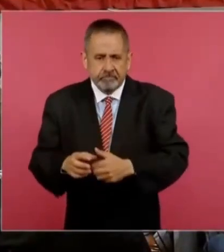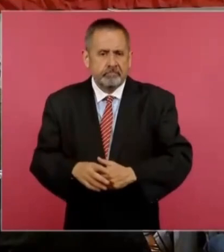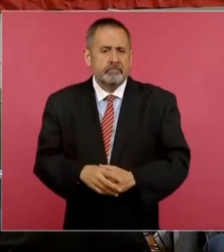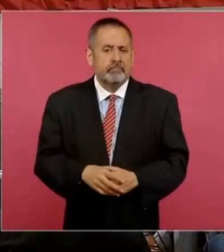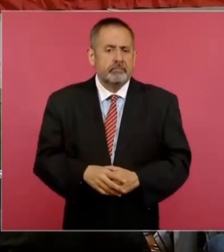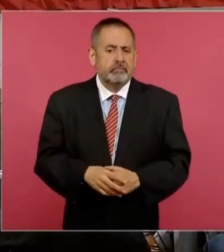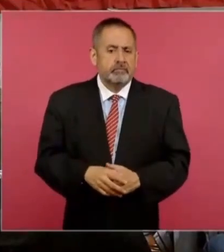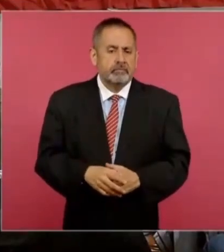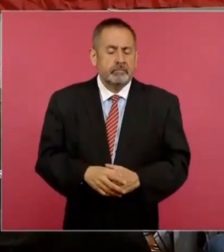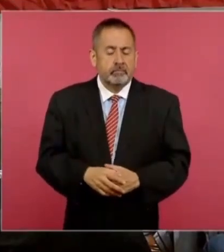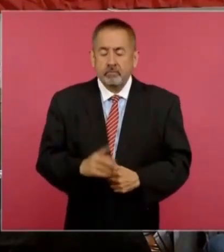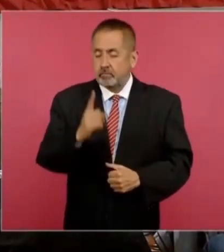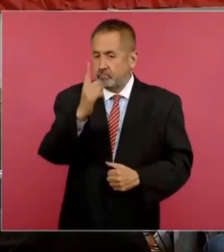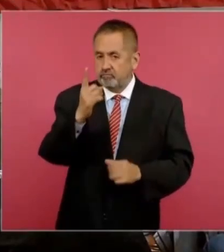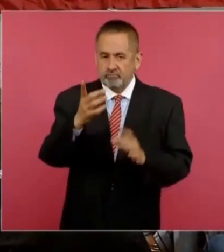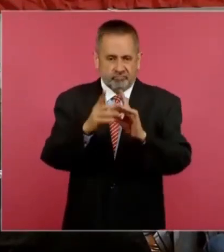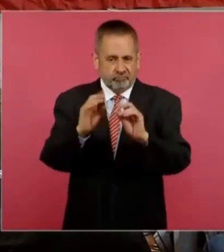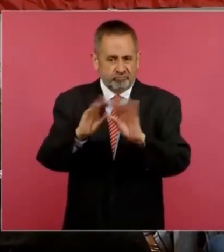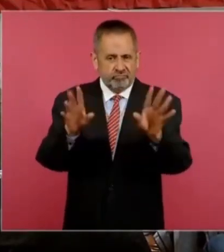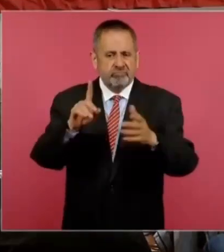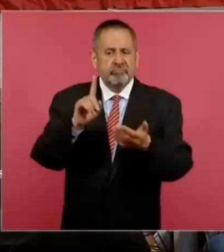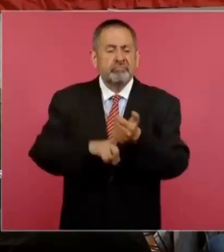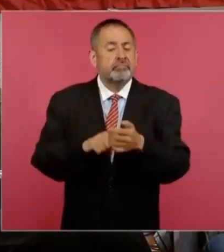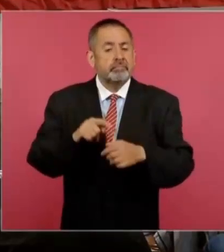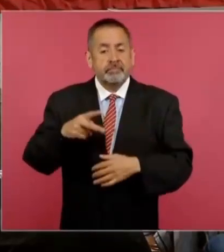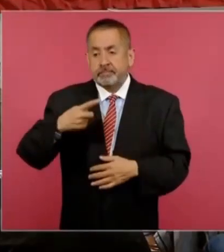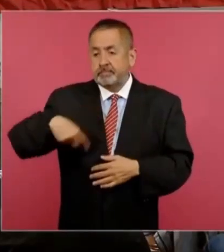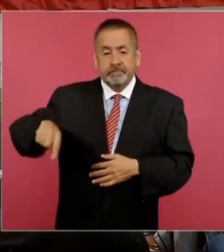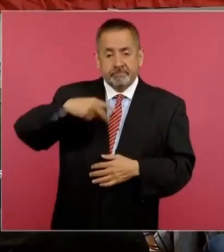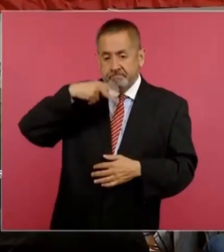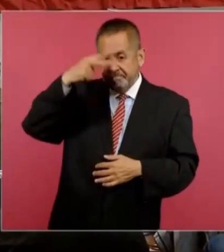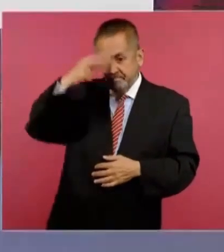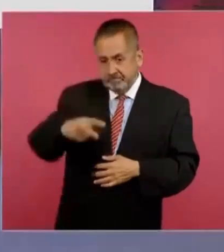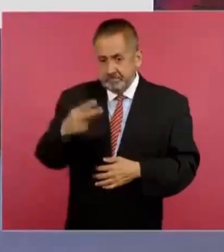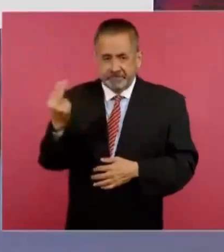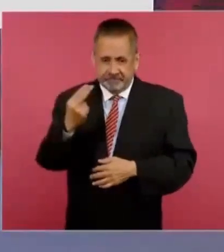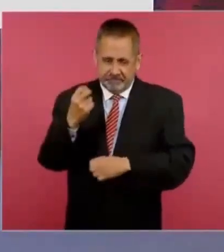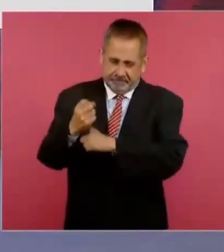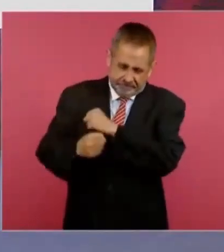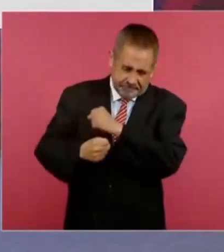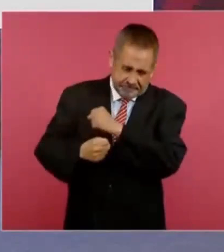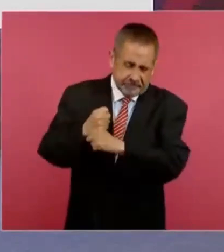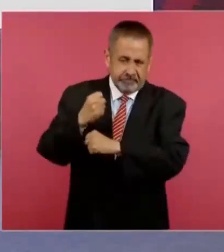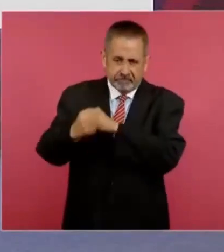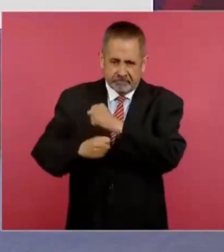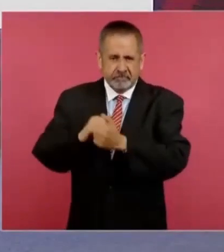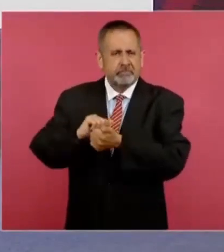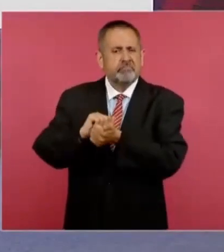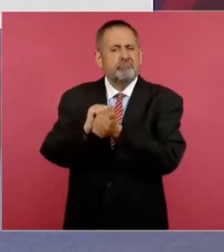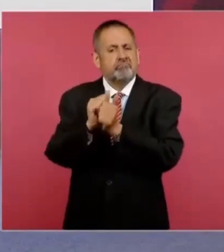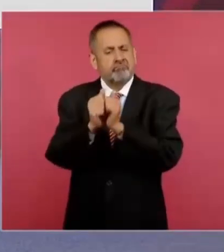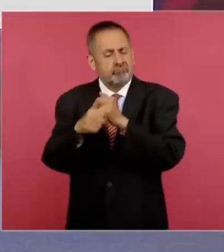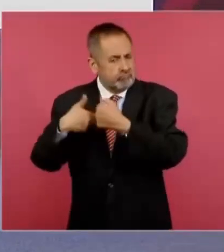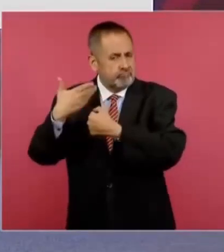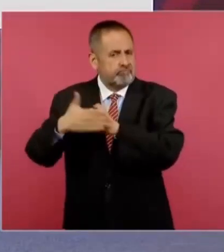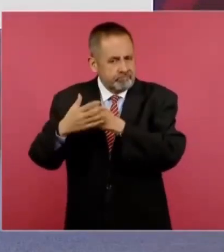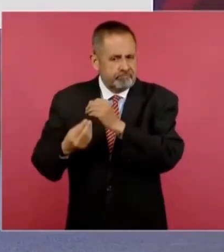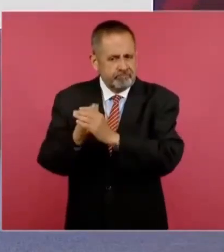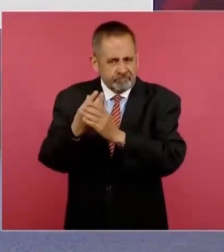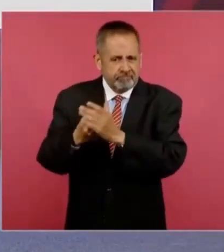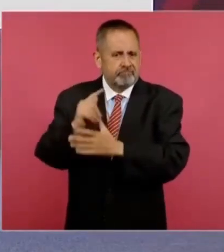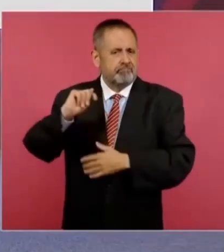Una cosa obvia es que México requiere de varios años de evolución tecnológica